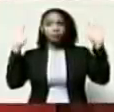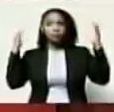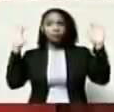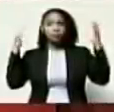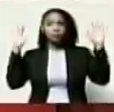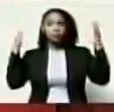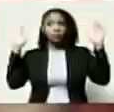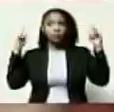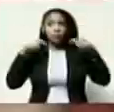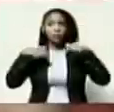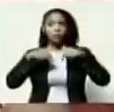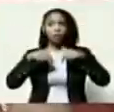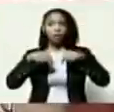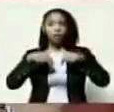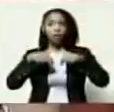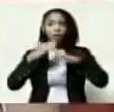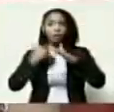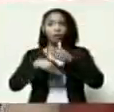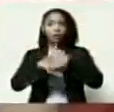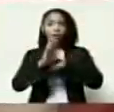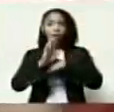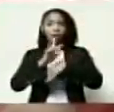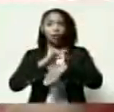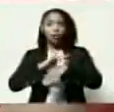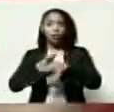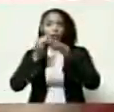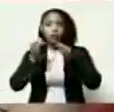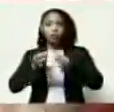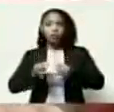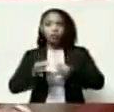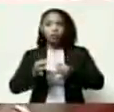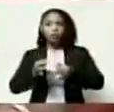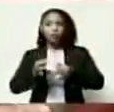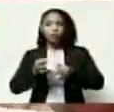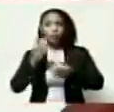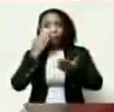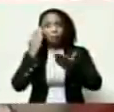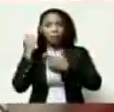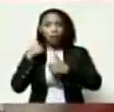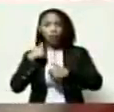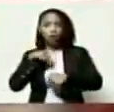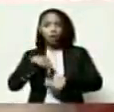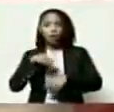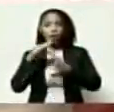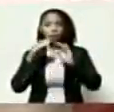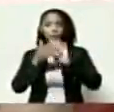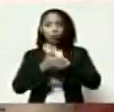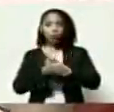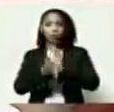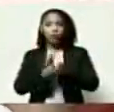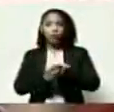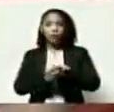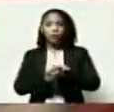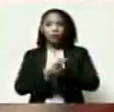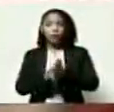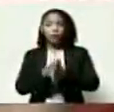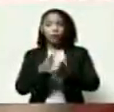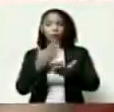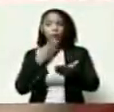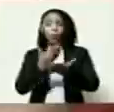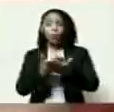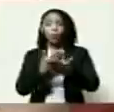Y aquí van a salir, con toda seguridad, Liz, mira, por eso hablaba aquí de la cantidad de